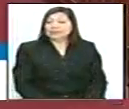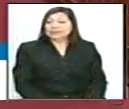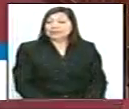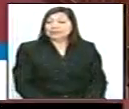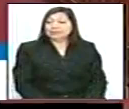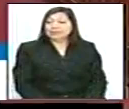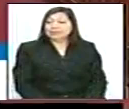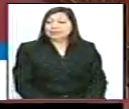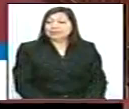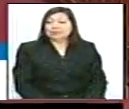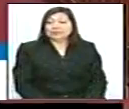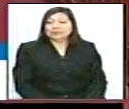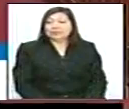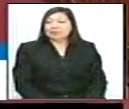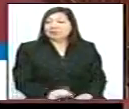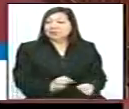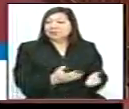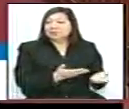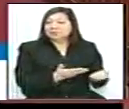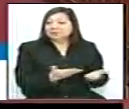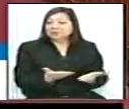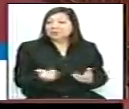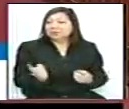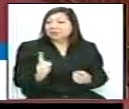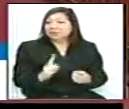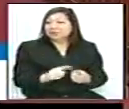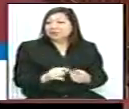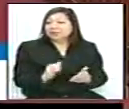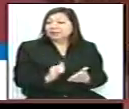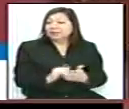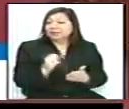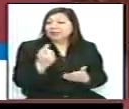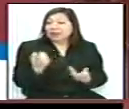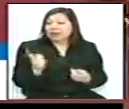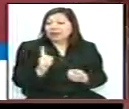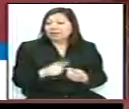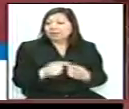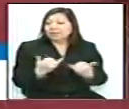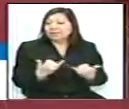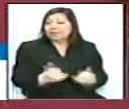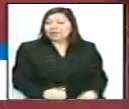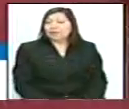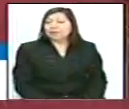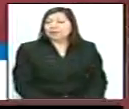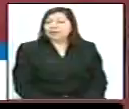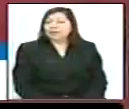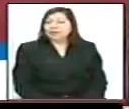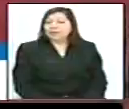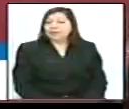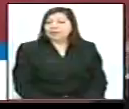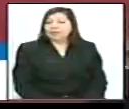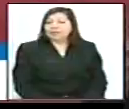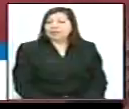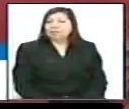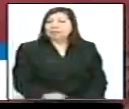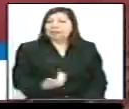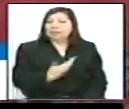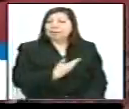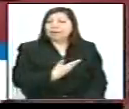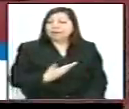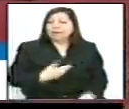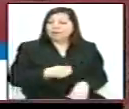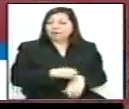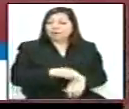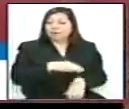Tenemos entendido, sin ningún tipo de invitación, por lo menos hasta tenemos entendido hasta el momento, al premier, al presidente del